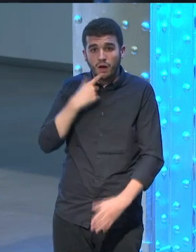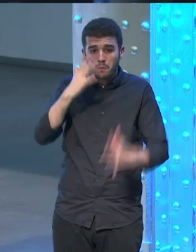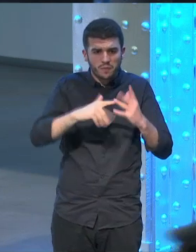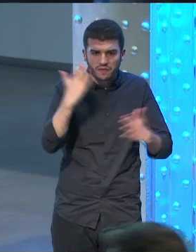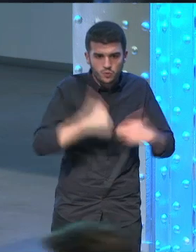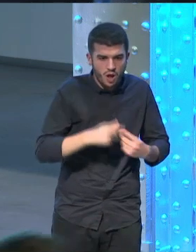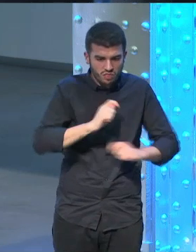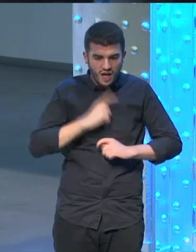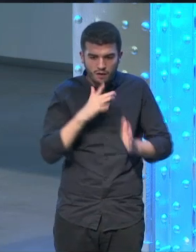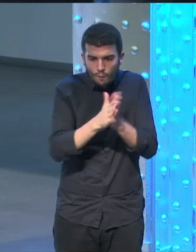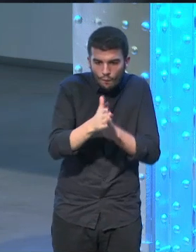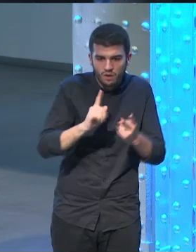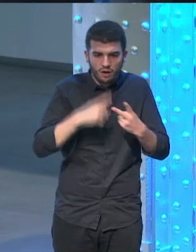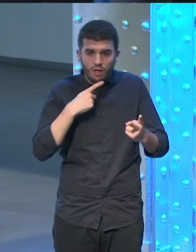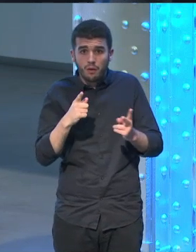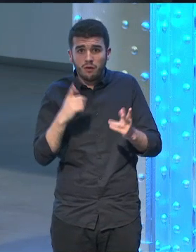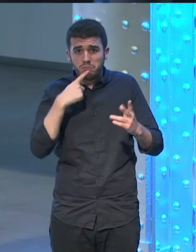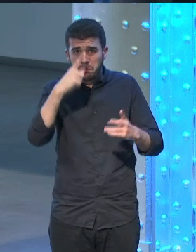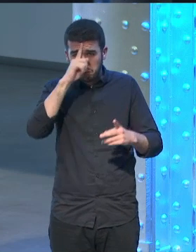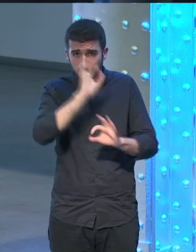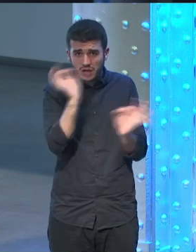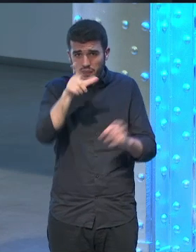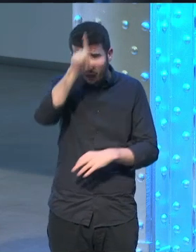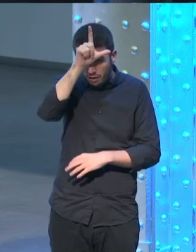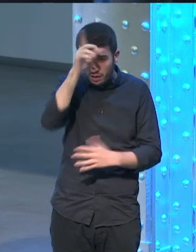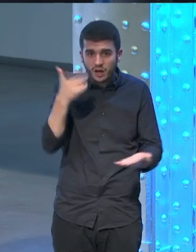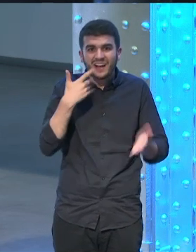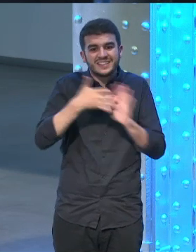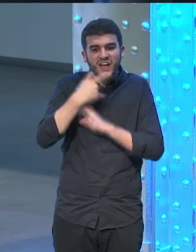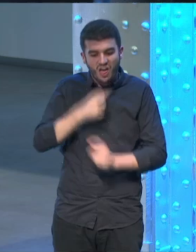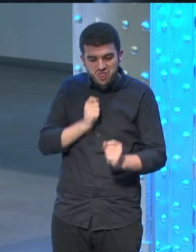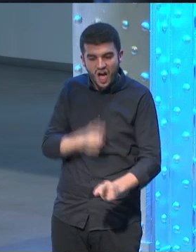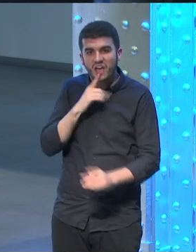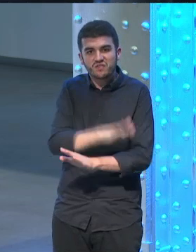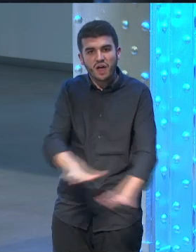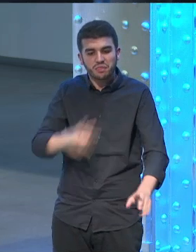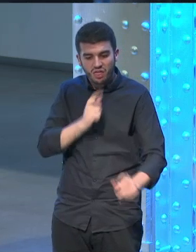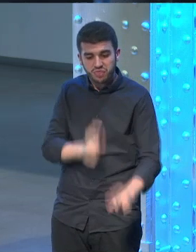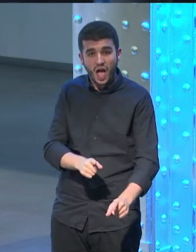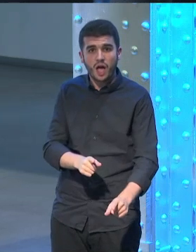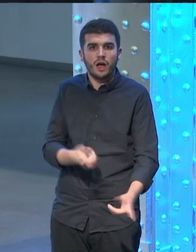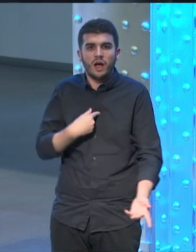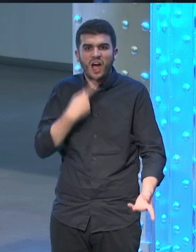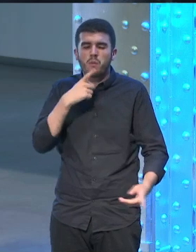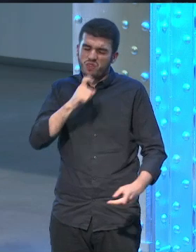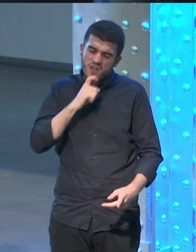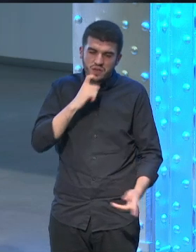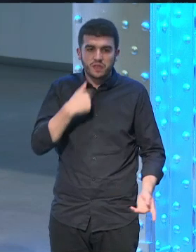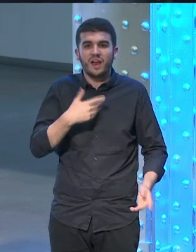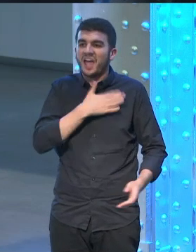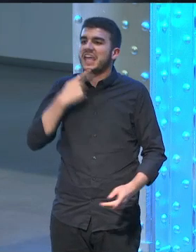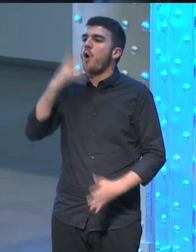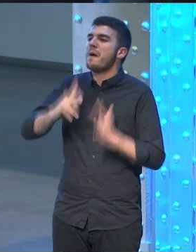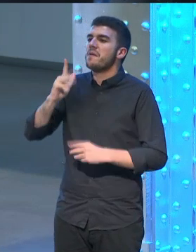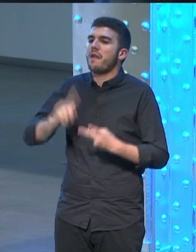que motivan, que incentivan, etcétera, etcétera, si no lo instauramos desde la infancia, desde la educación, es muy difícil que las niñas digan que quieren